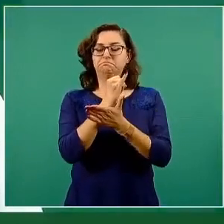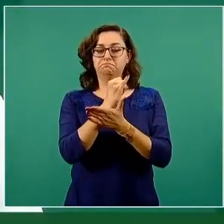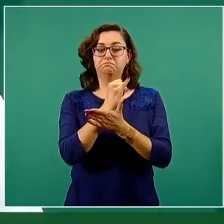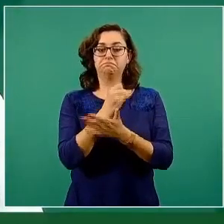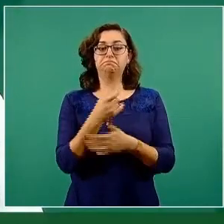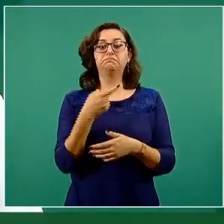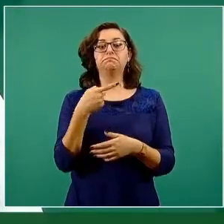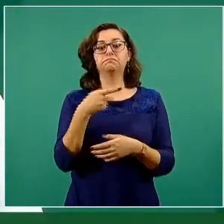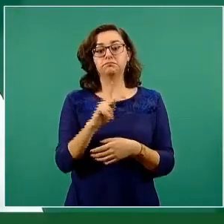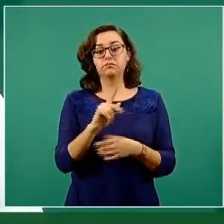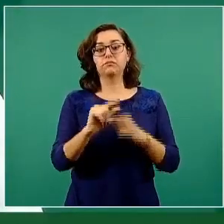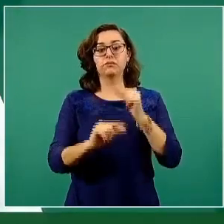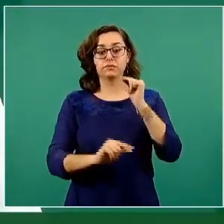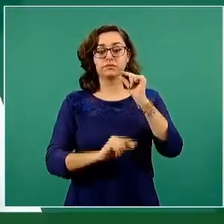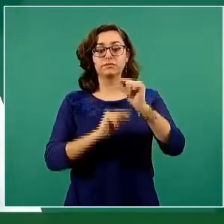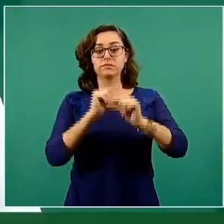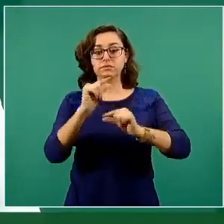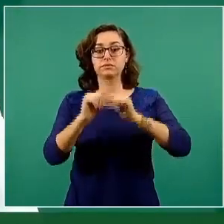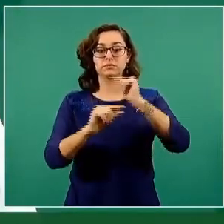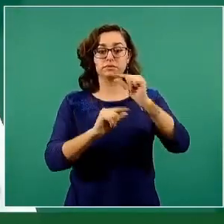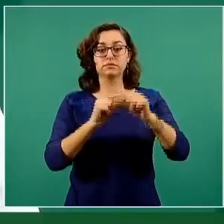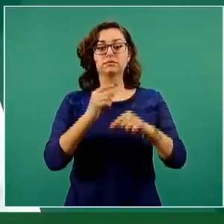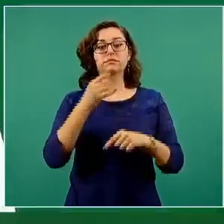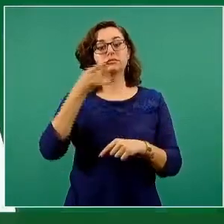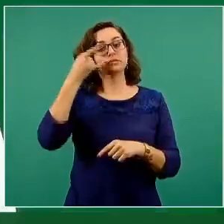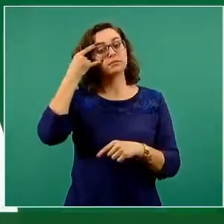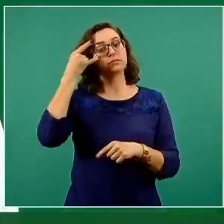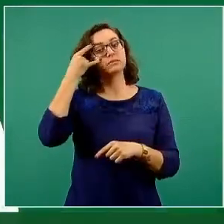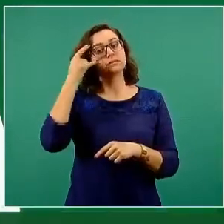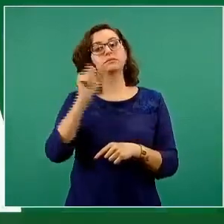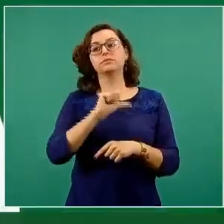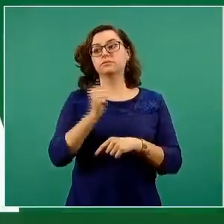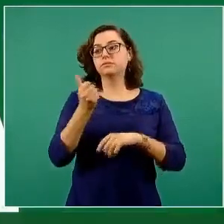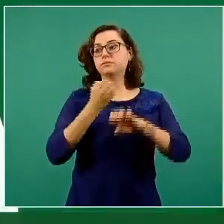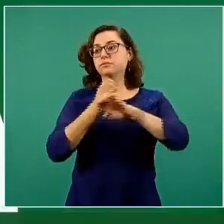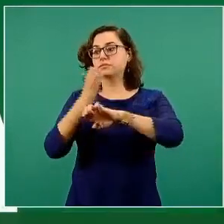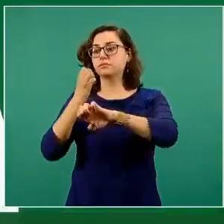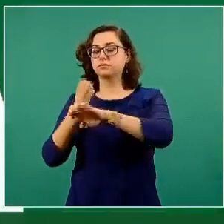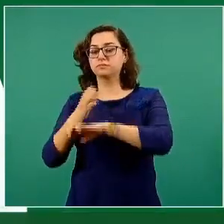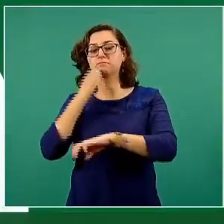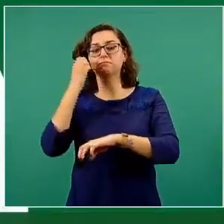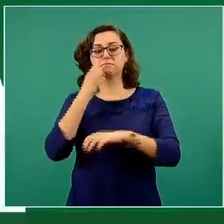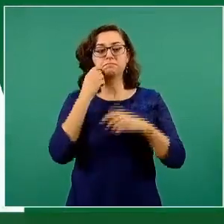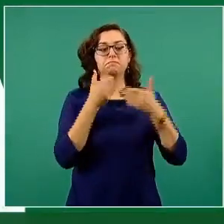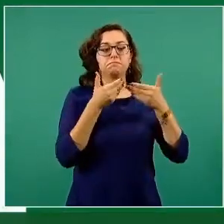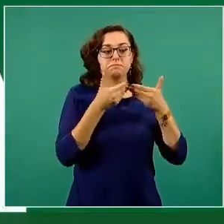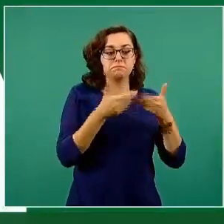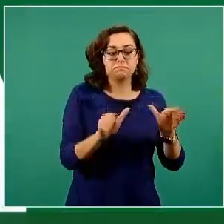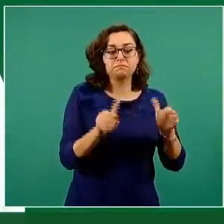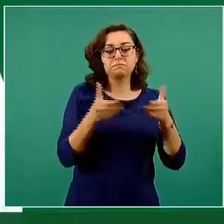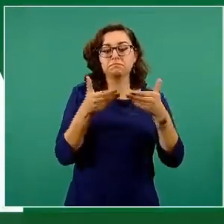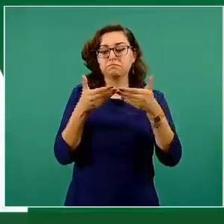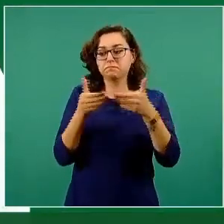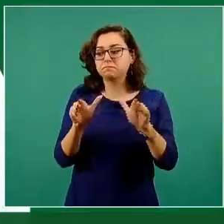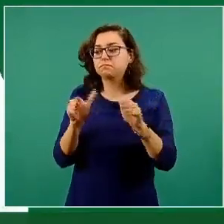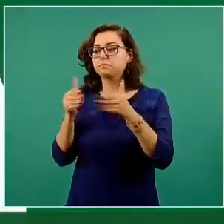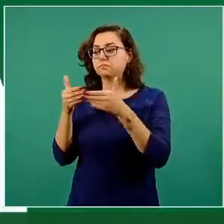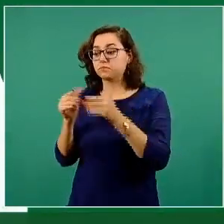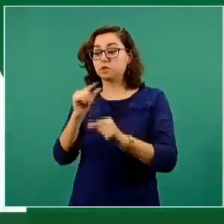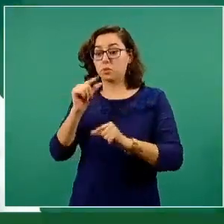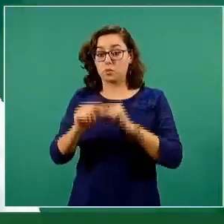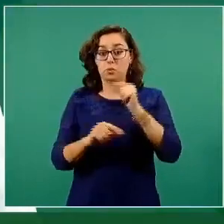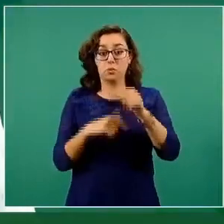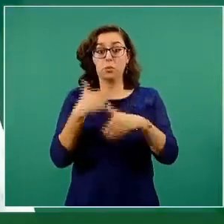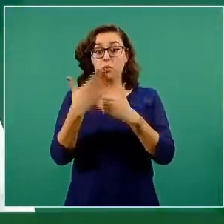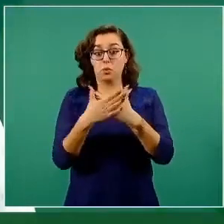abriendo el resto del sistema educativo de Campeche y eventualmente de otras entidades federativas, hay varias que están ya enlistadas para abrir